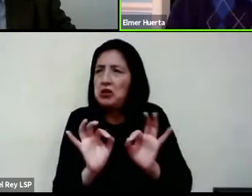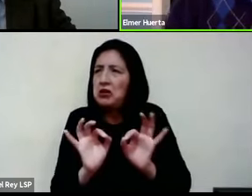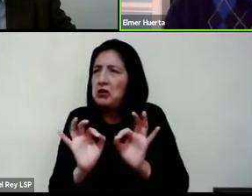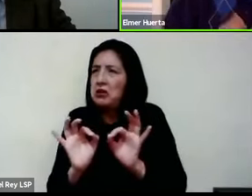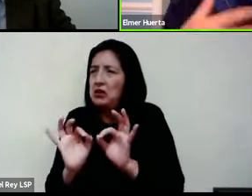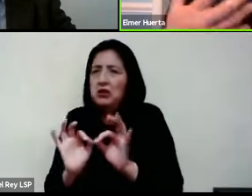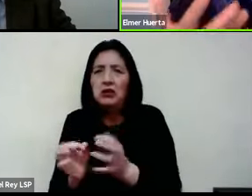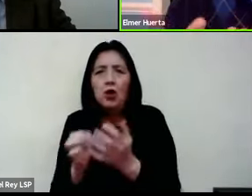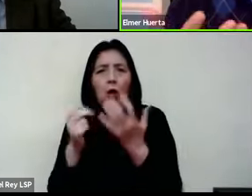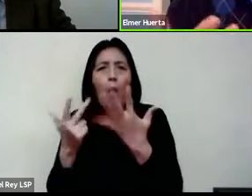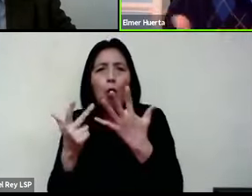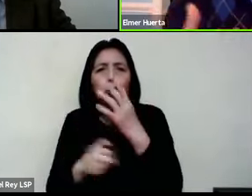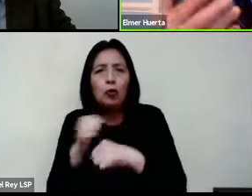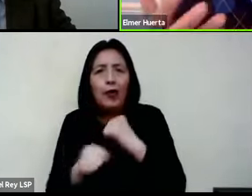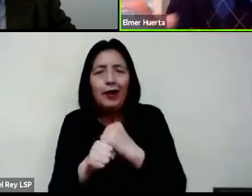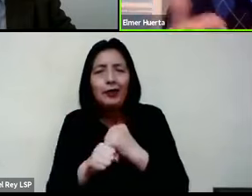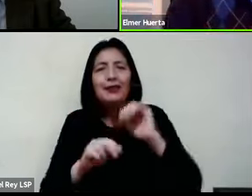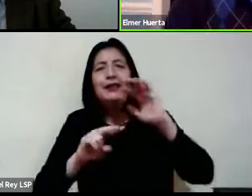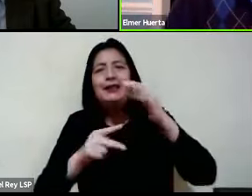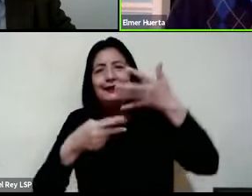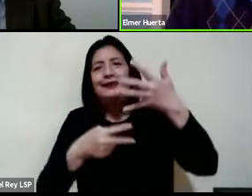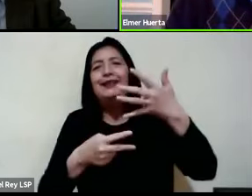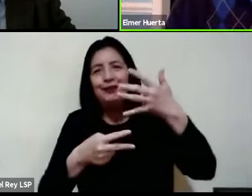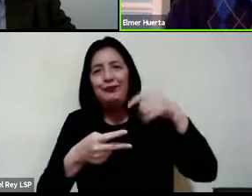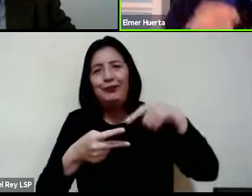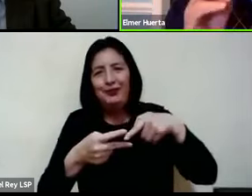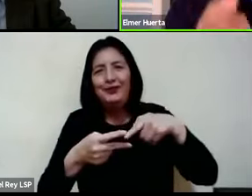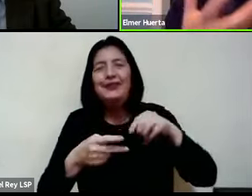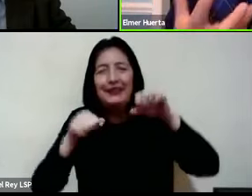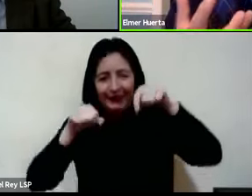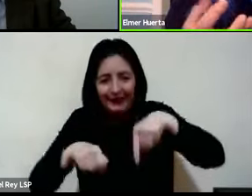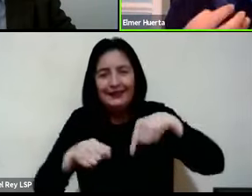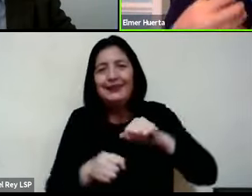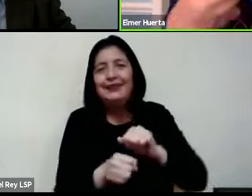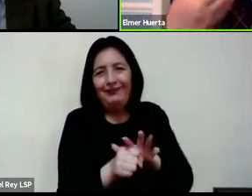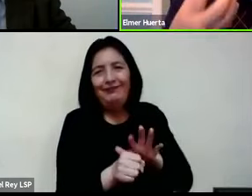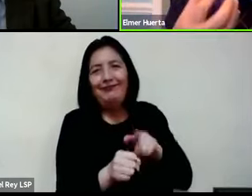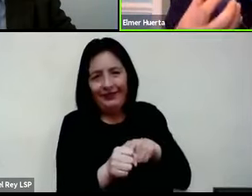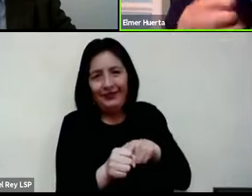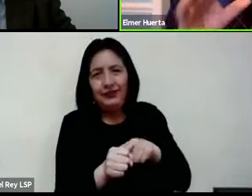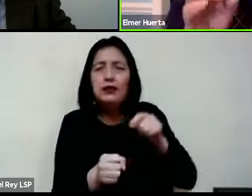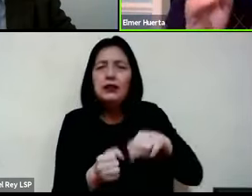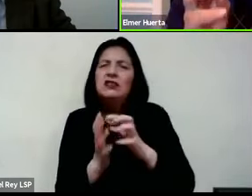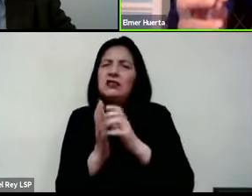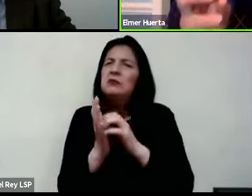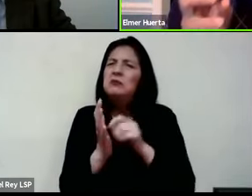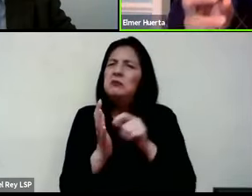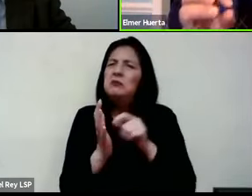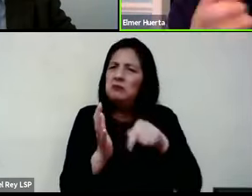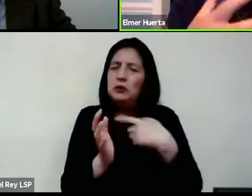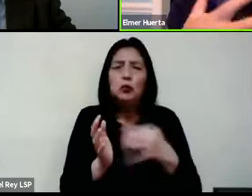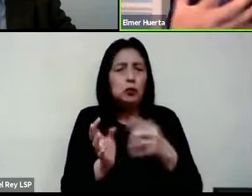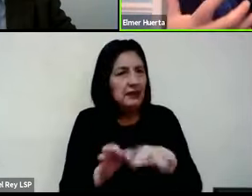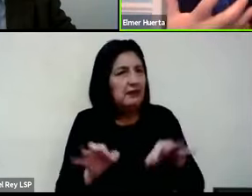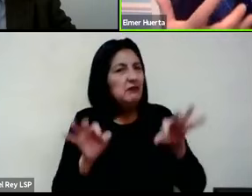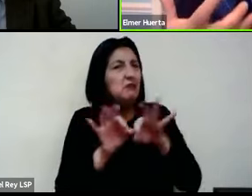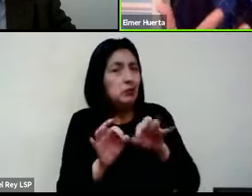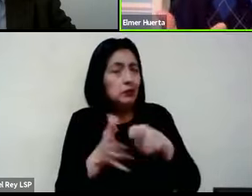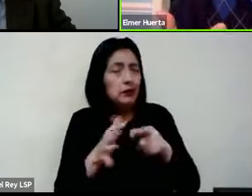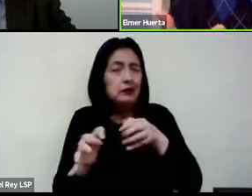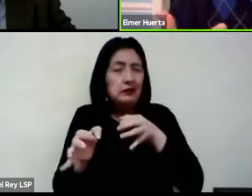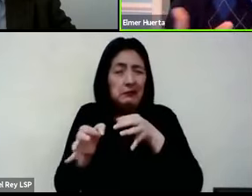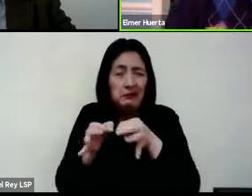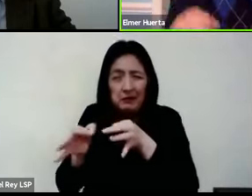después aparece el séptimo miembro, que es este virus. Este virus es un virus, y esto es importantísimo como concepto